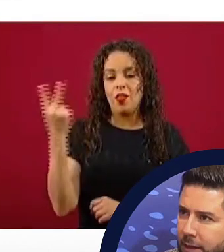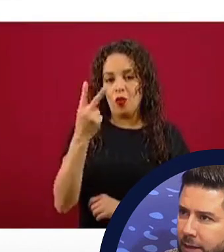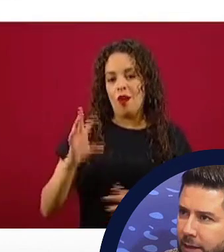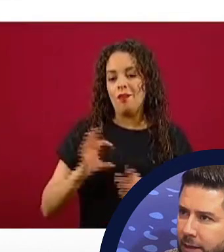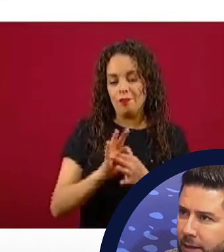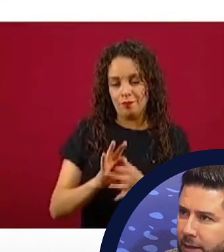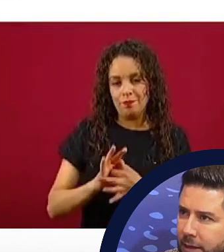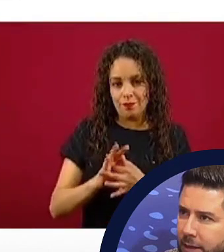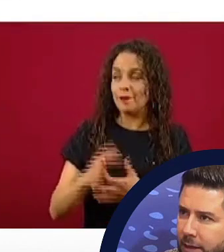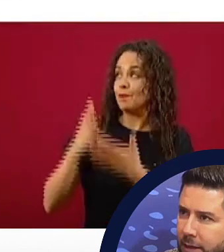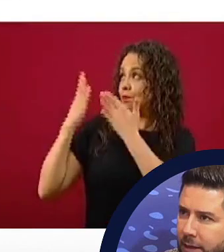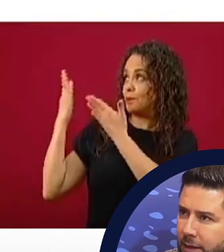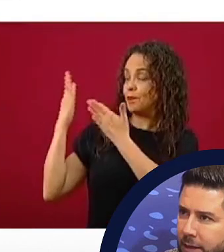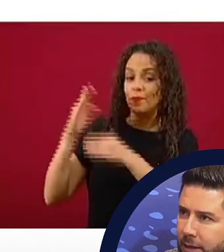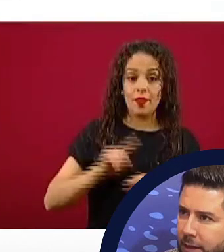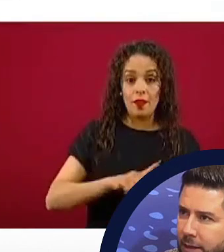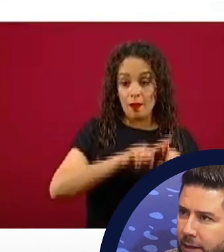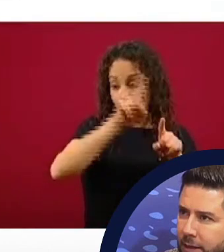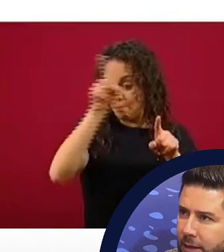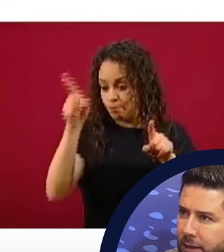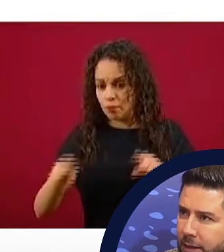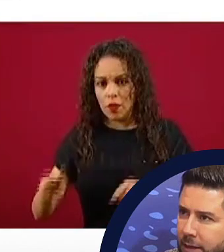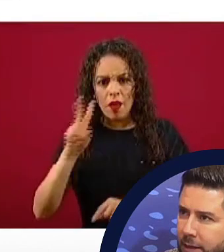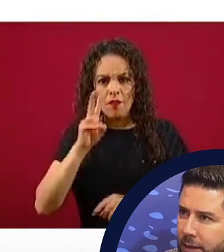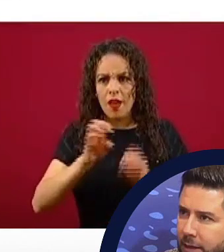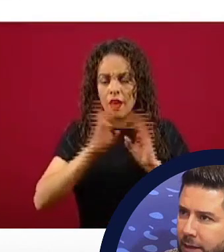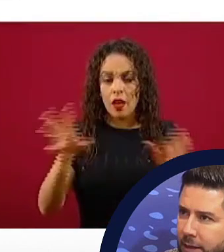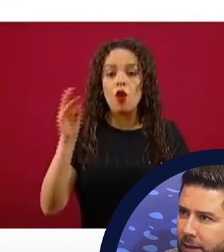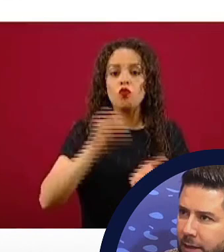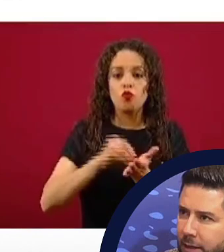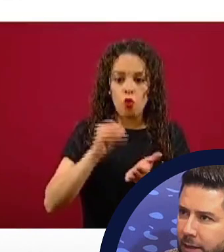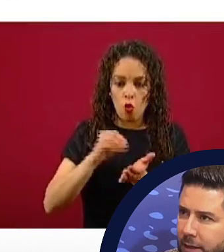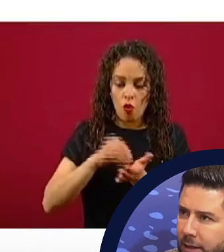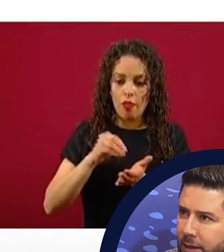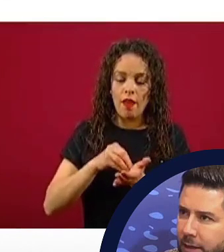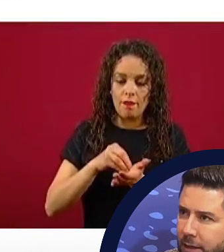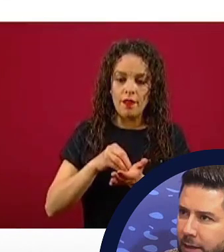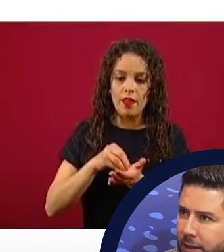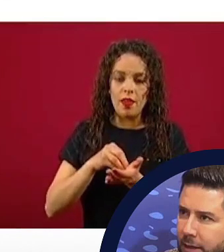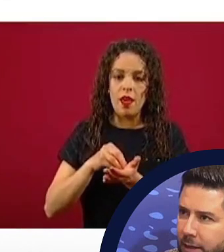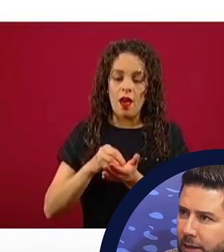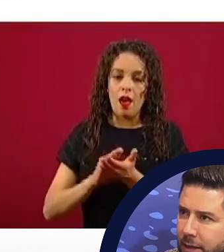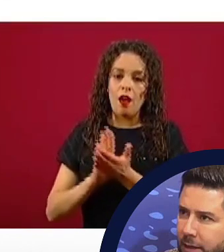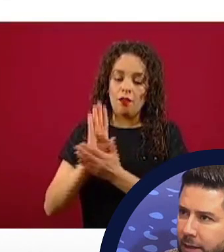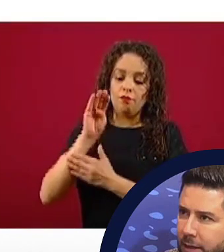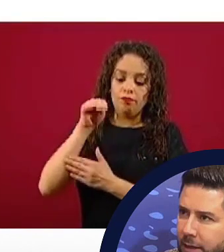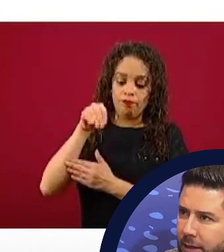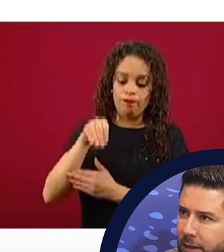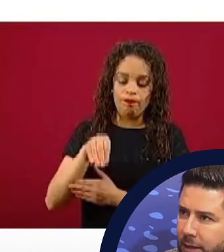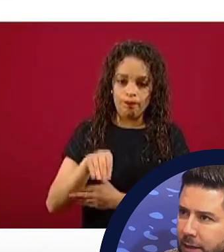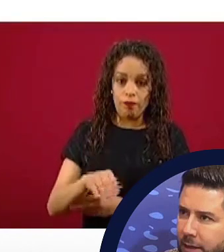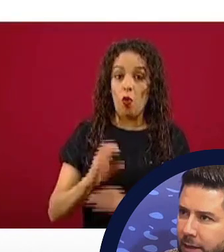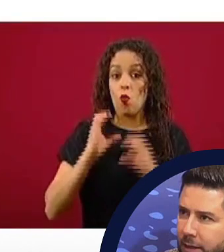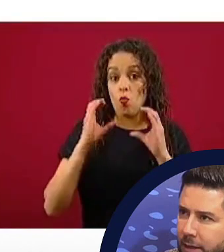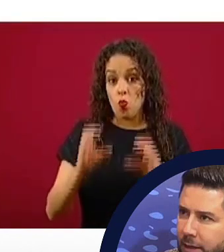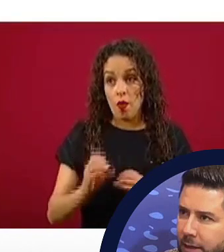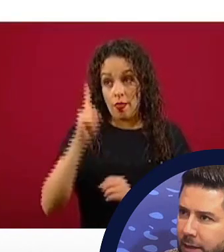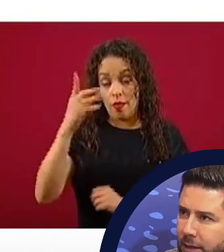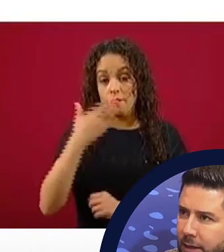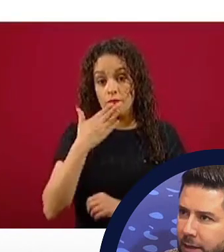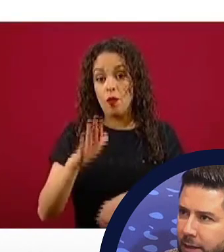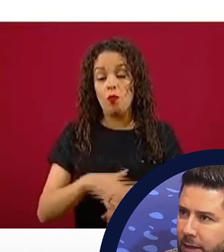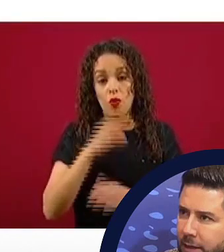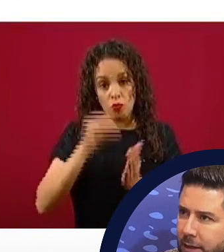en acomodación. Cooperación porque creo que es necesario que todos entendamos que en el entorno en el que nos